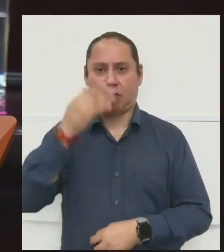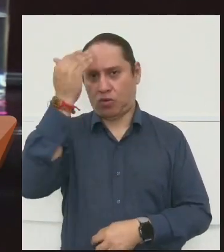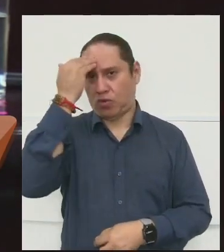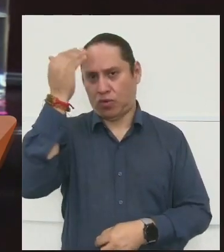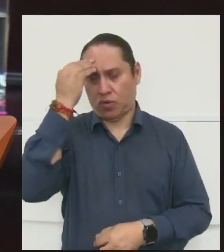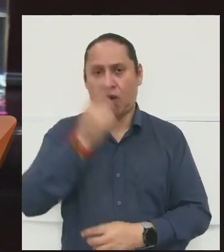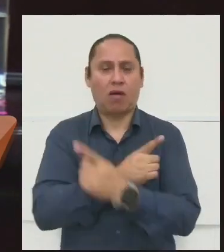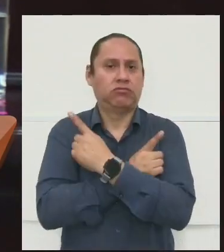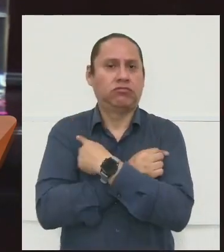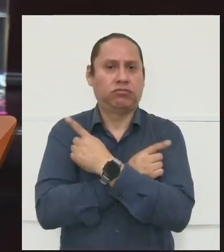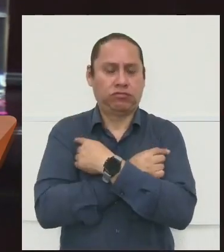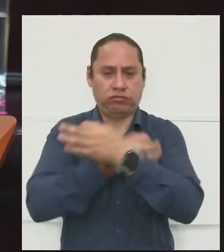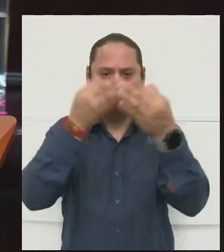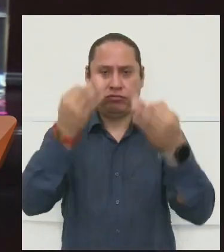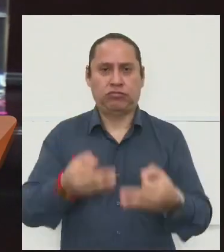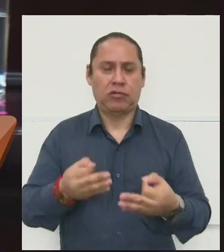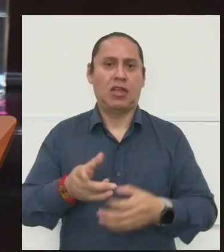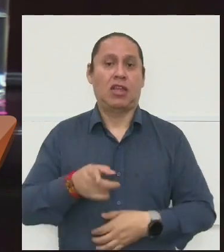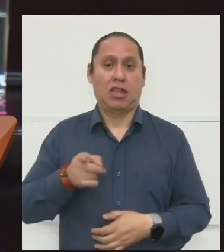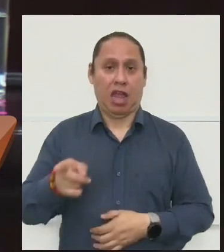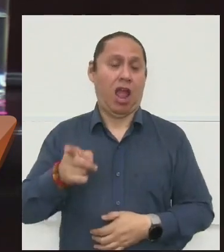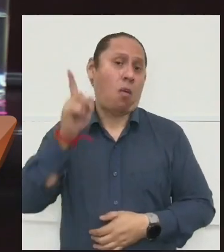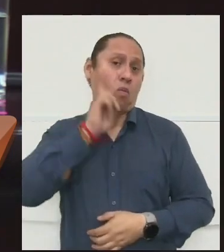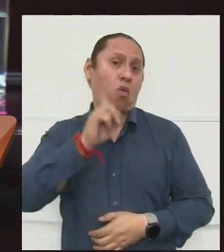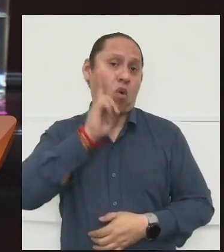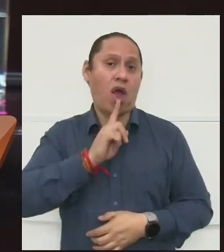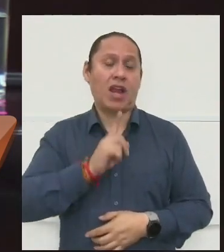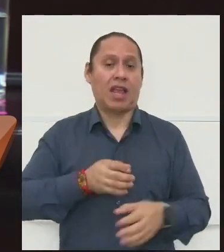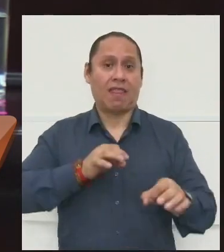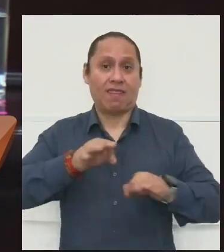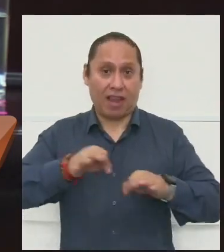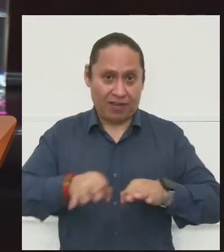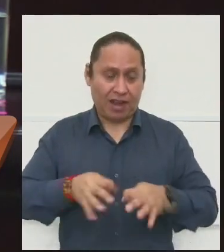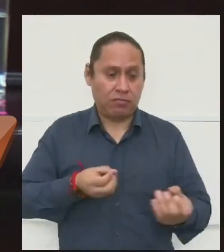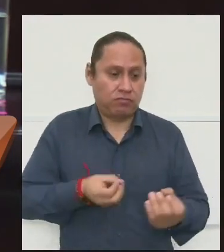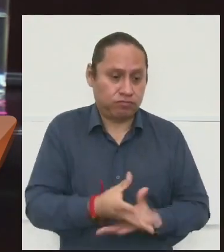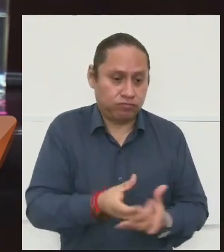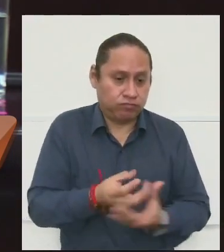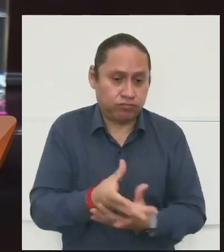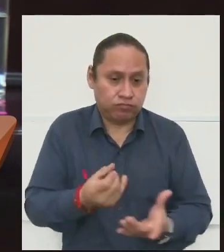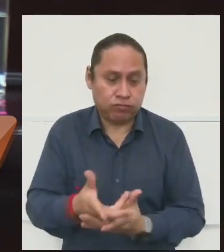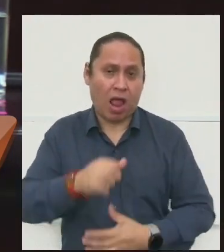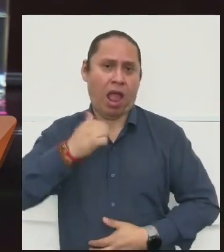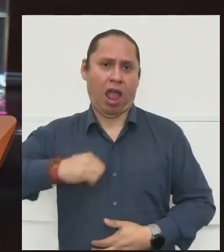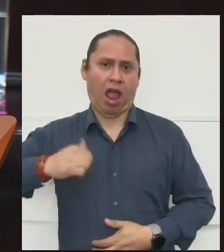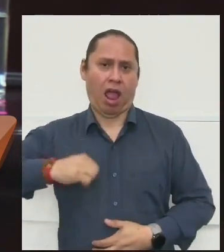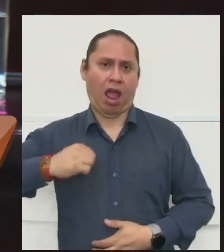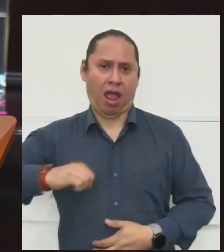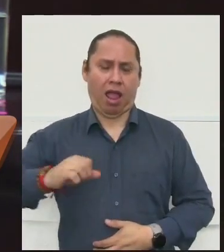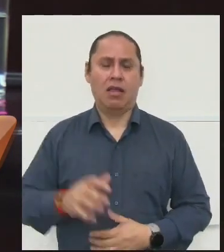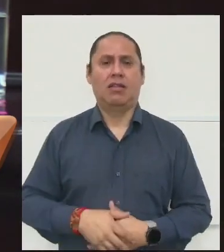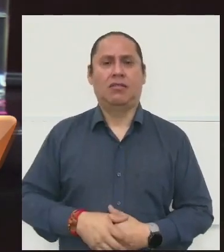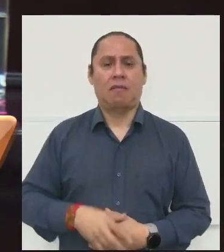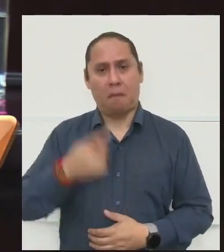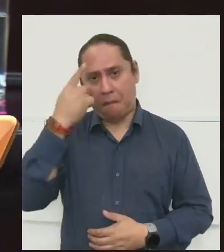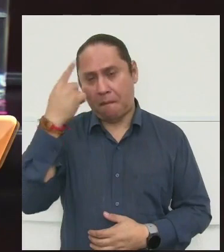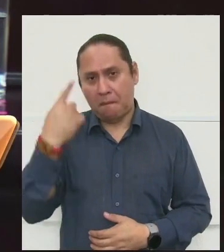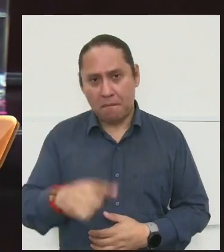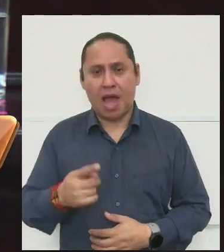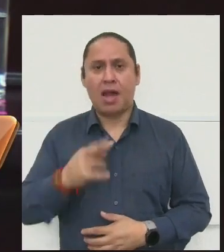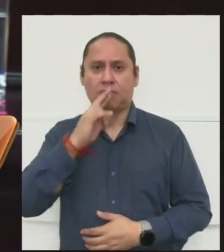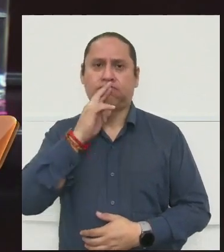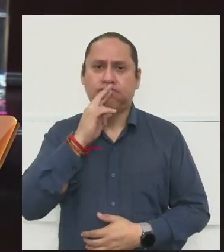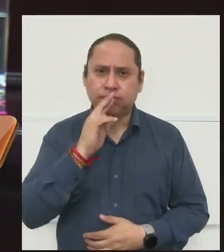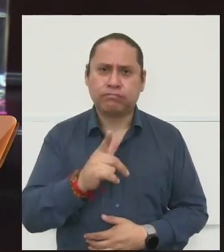dignifiquen el trabajo de las parteras en el estado de Chiapas y coadyuven de manera respetuosa y culturalmente adecuada en el